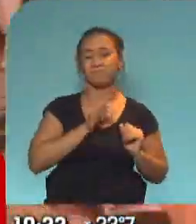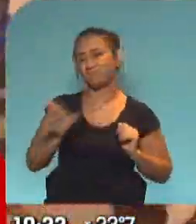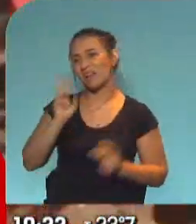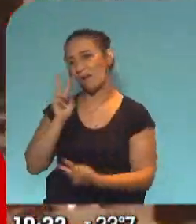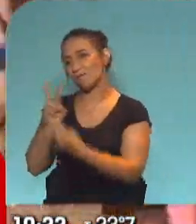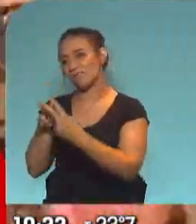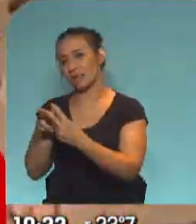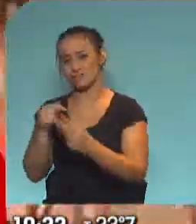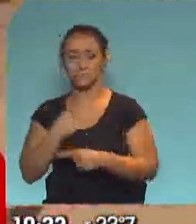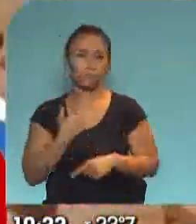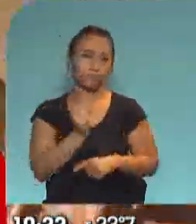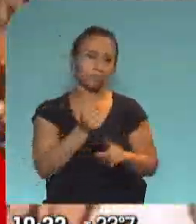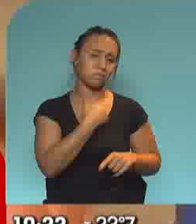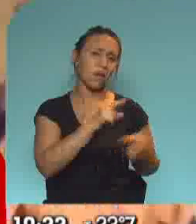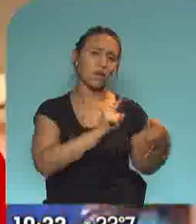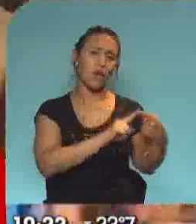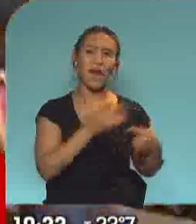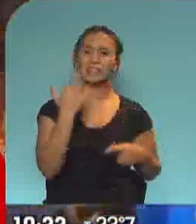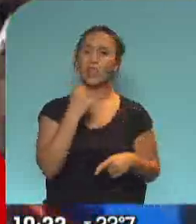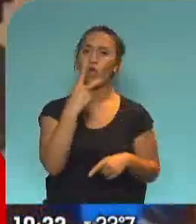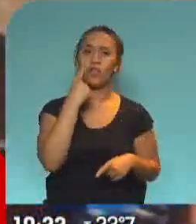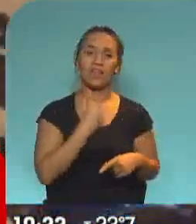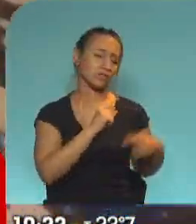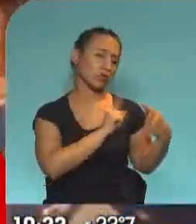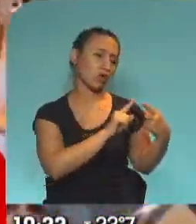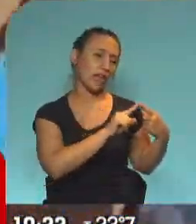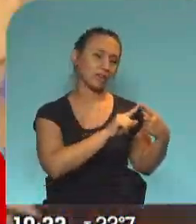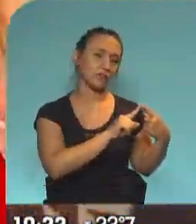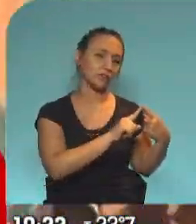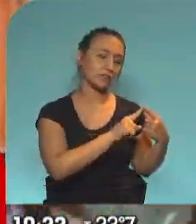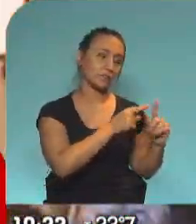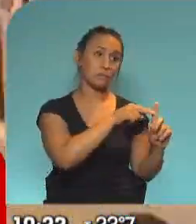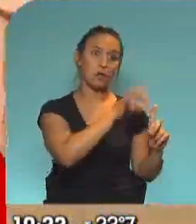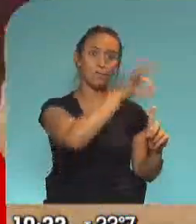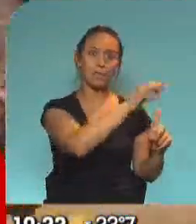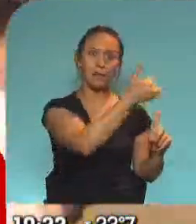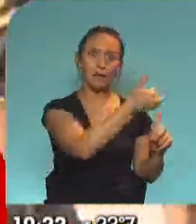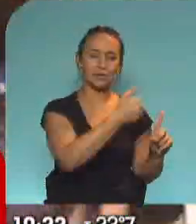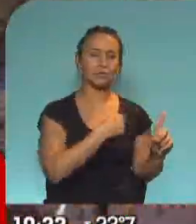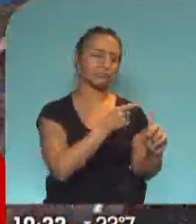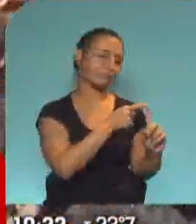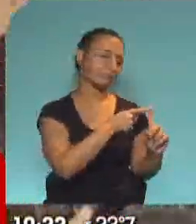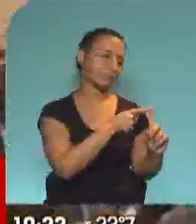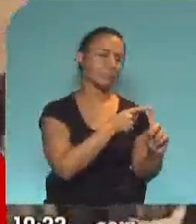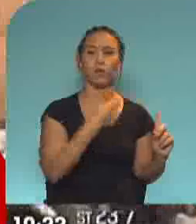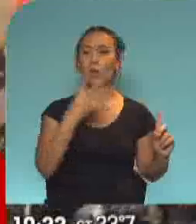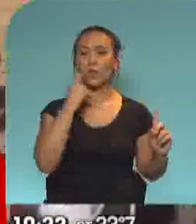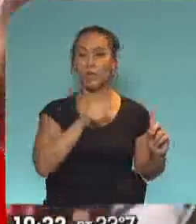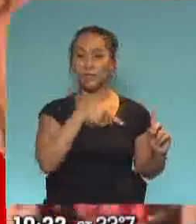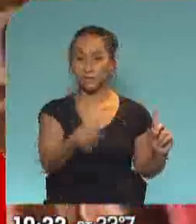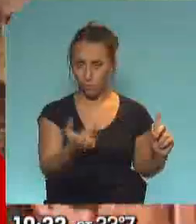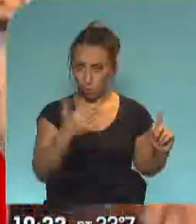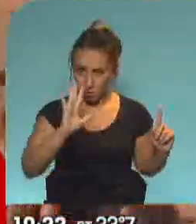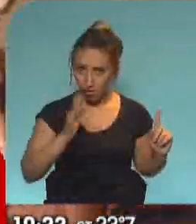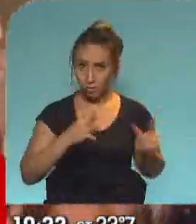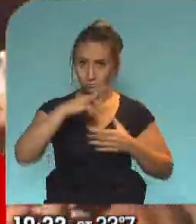en contacto estrecho hace 2 días, es posible que 4 días después yo dé un test positivo